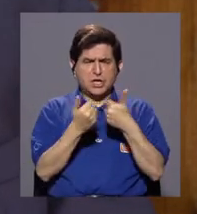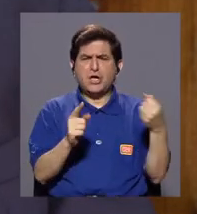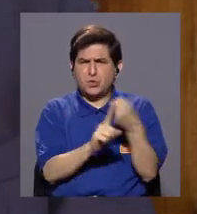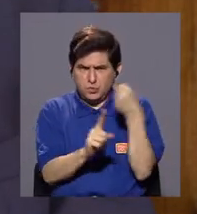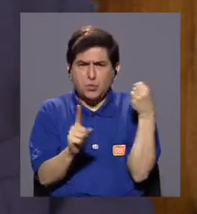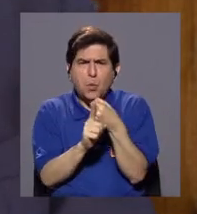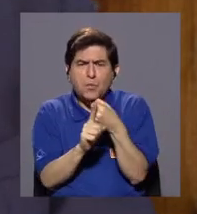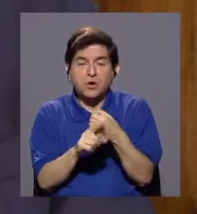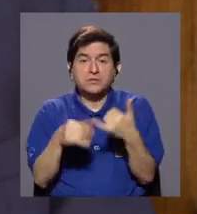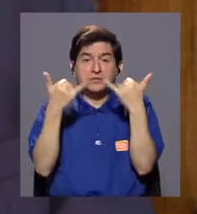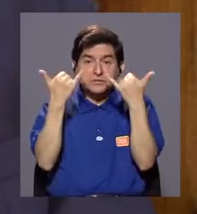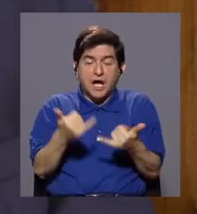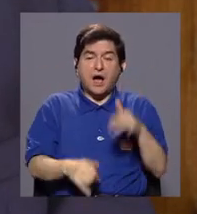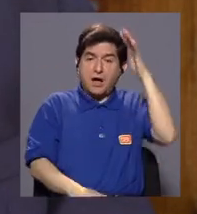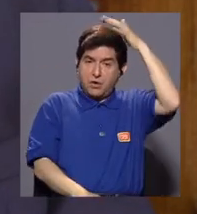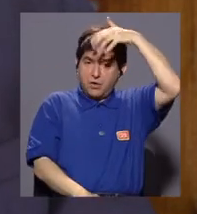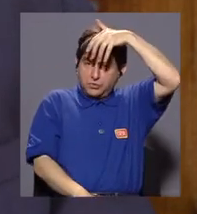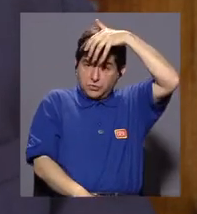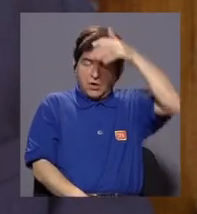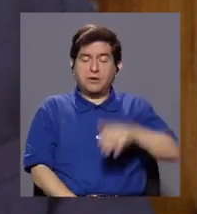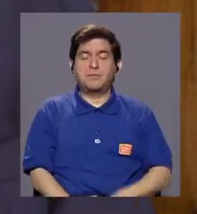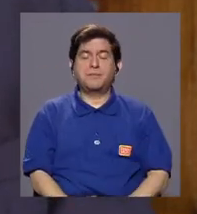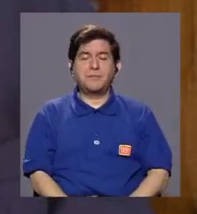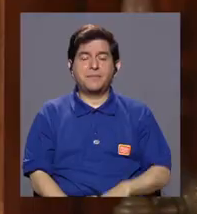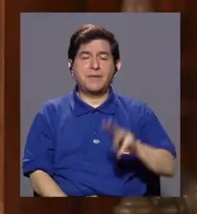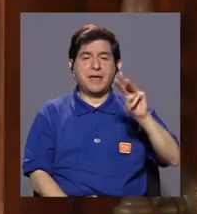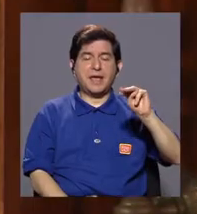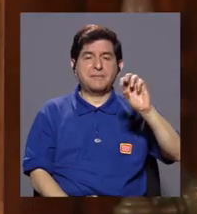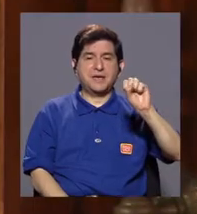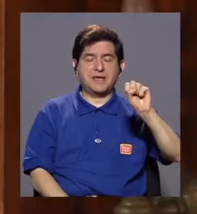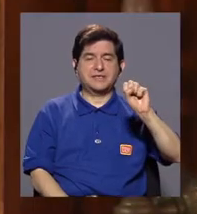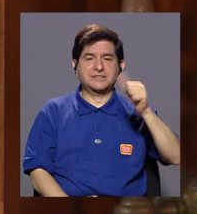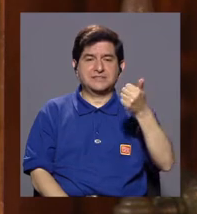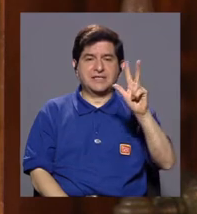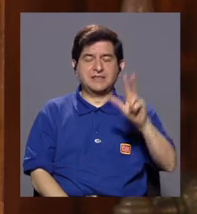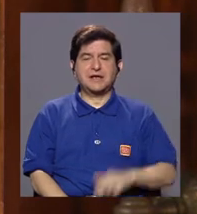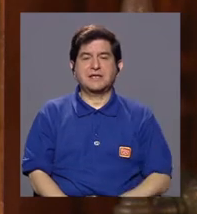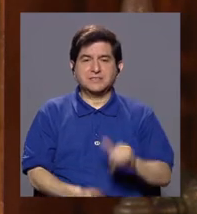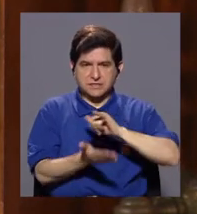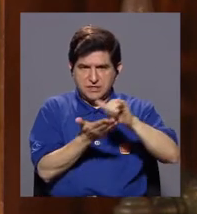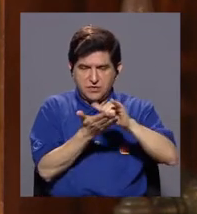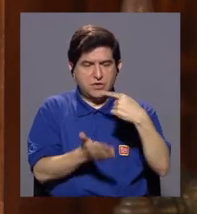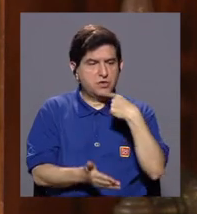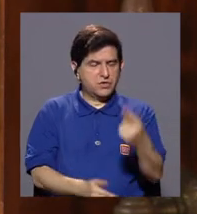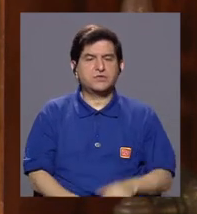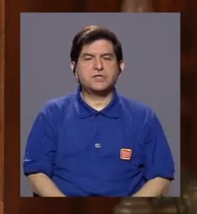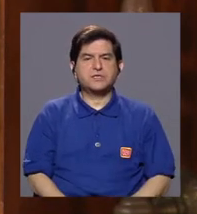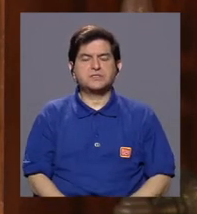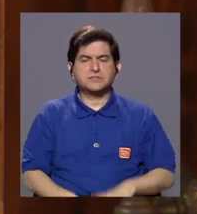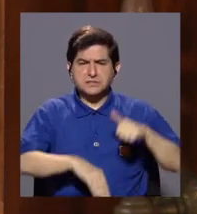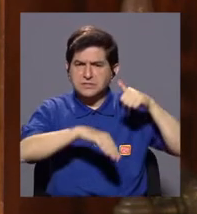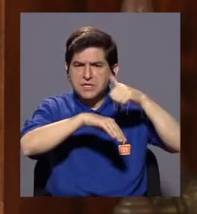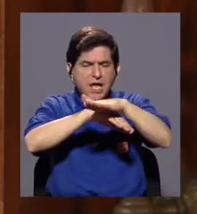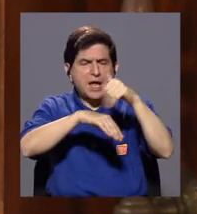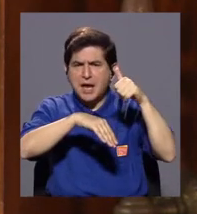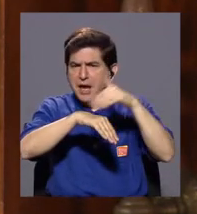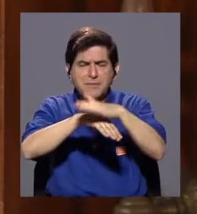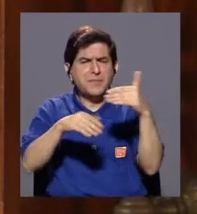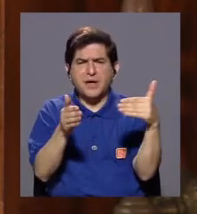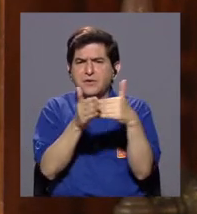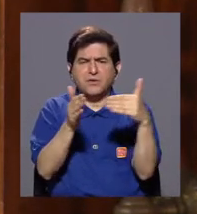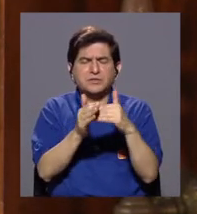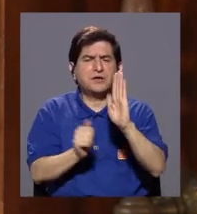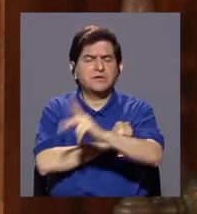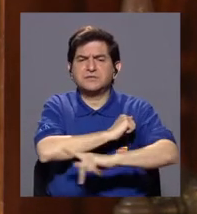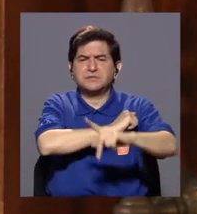pandillas. Ahora Trump, la MS-13 de Nueva York, está hablando de que hay que devolverlas, está deportando a